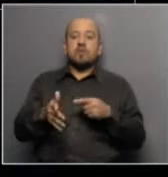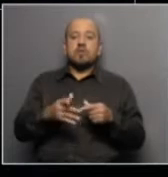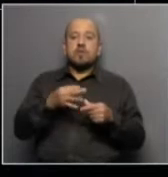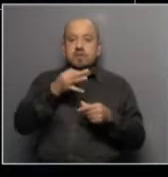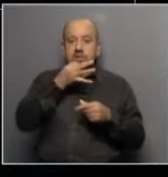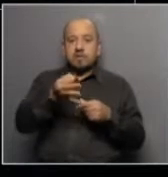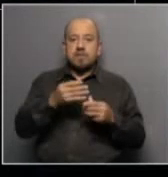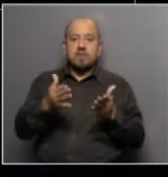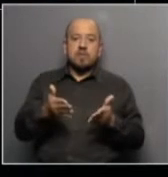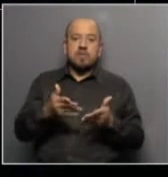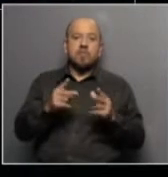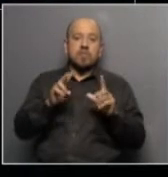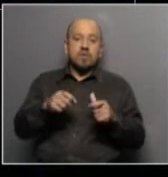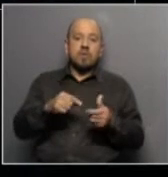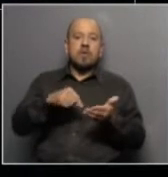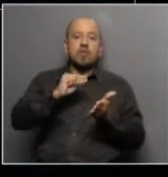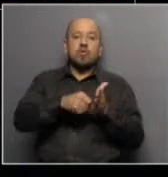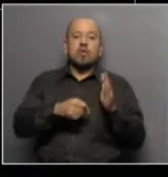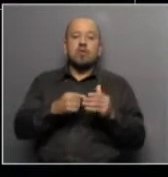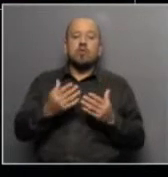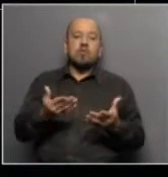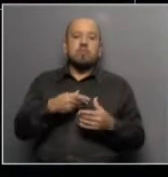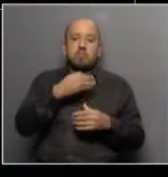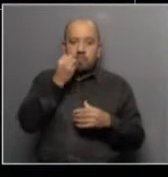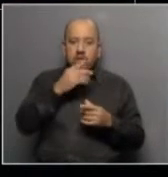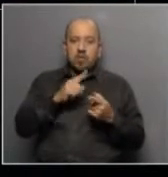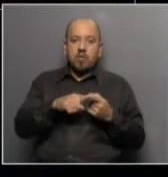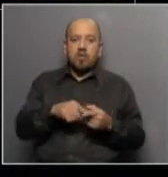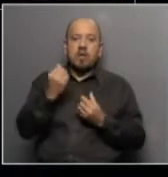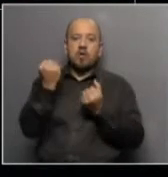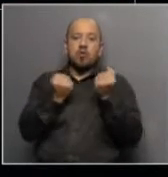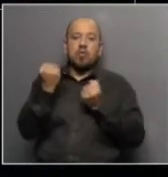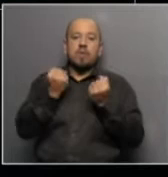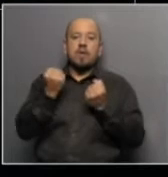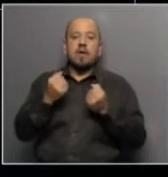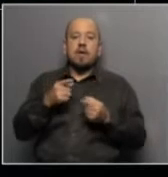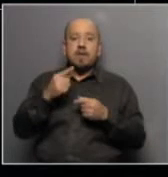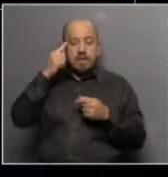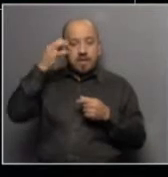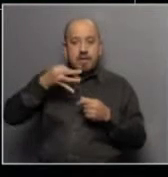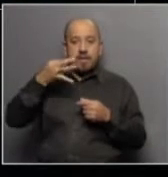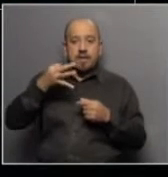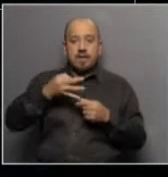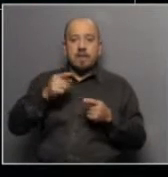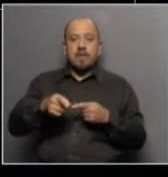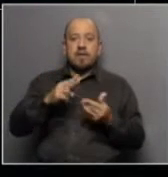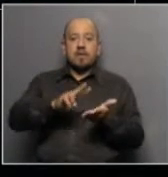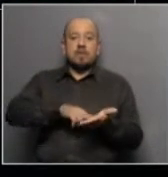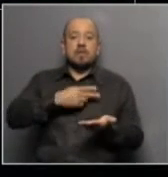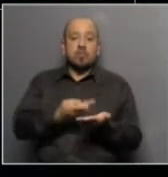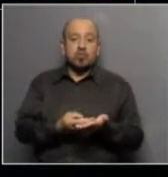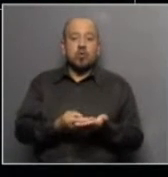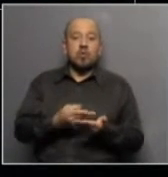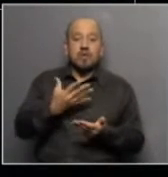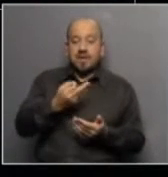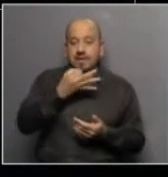un entendimiento contractual más fuerte y de economía procesal, en realidad eso traducido al castellano tiene que